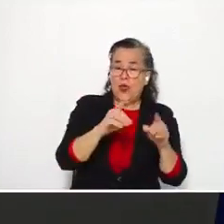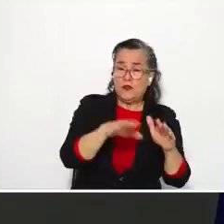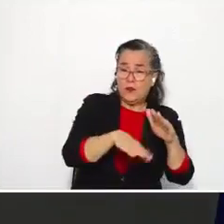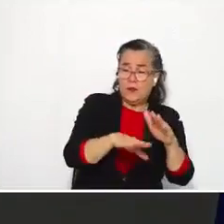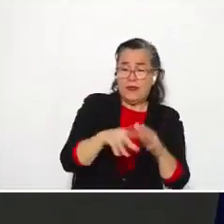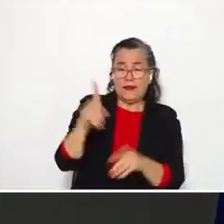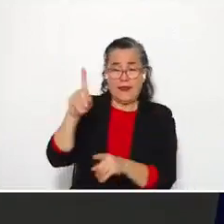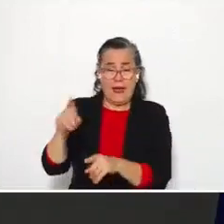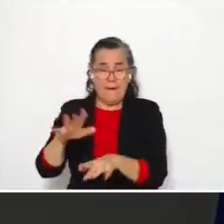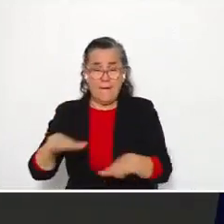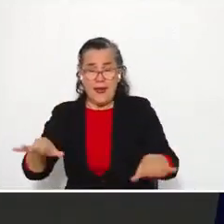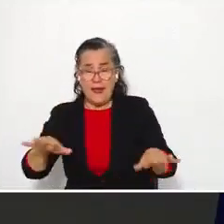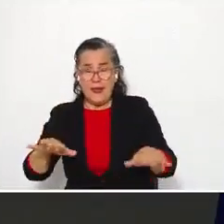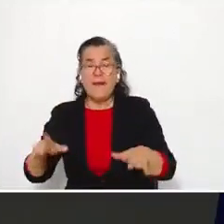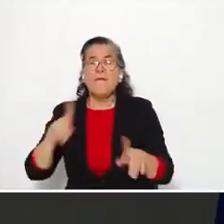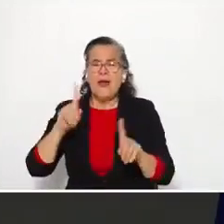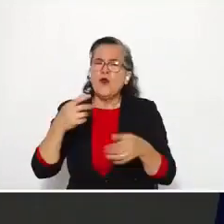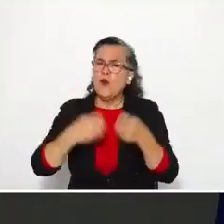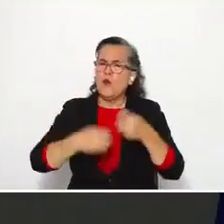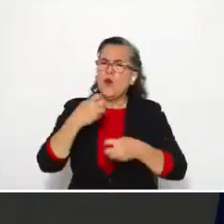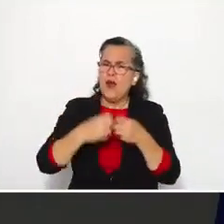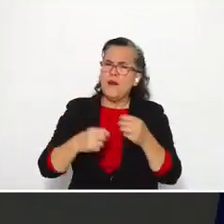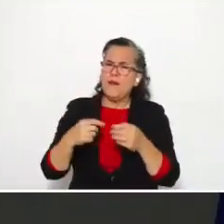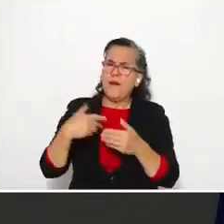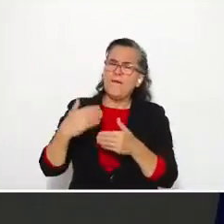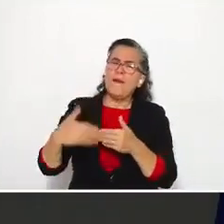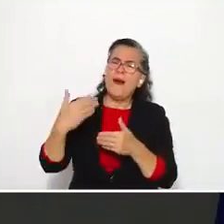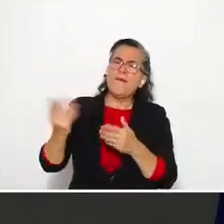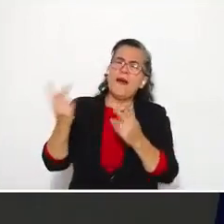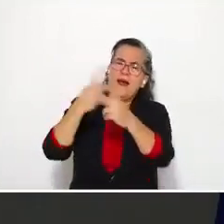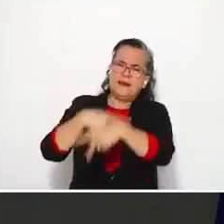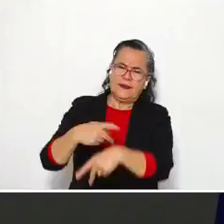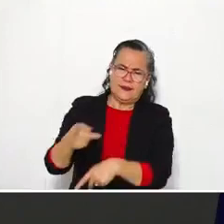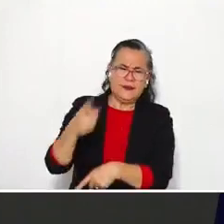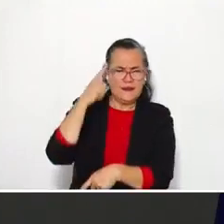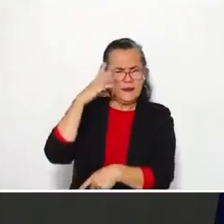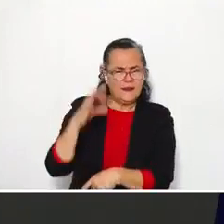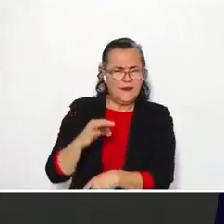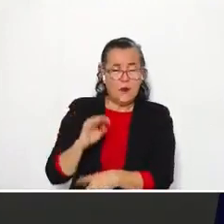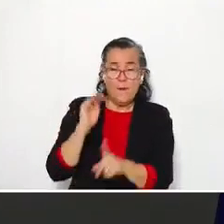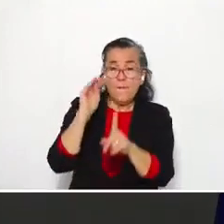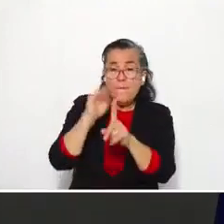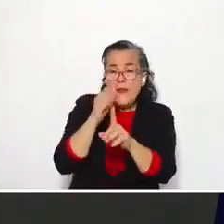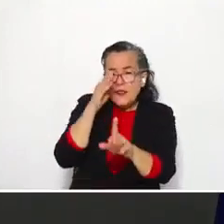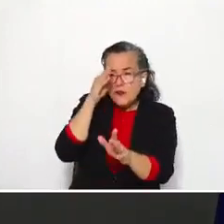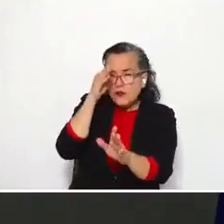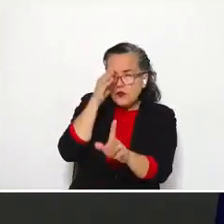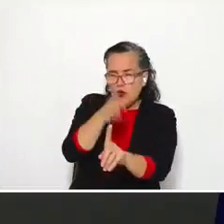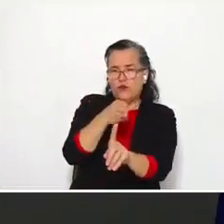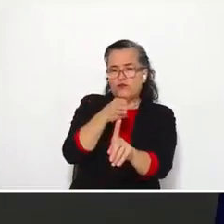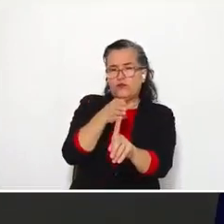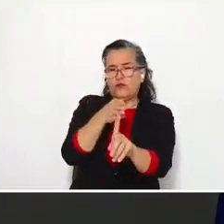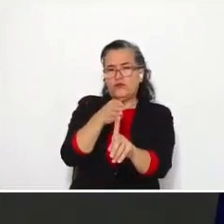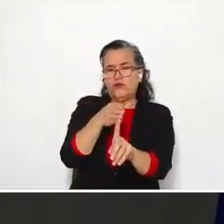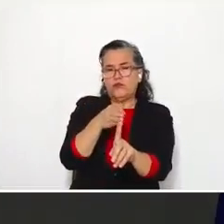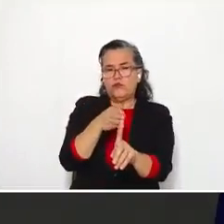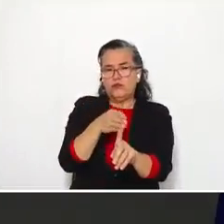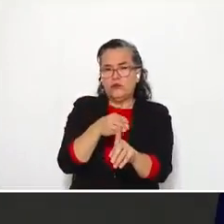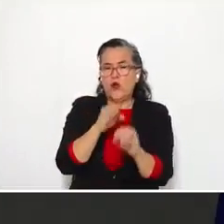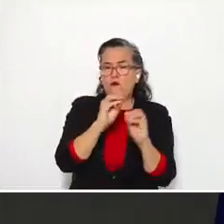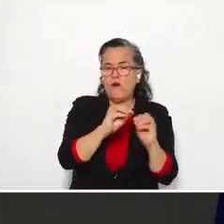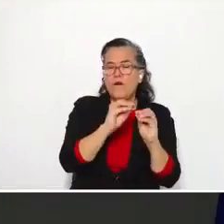yo creo que va el problema un poco más lejos. La misión central de la educación superior es una